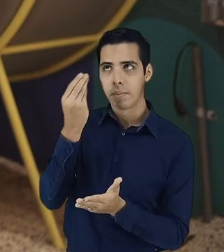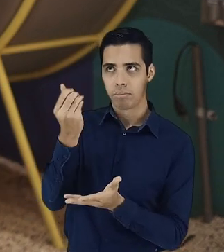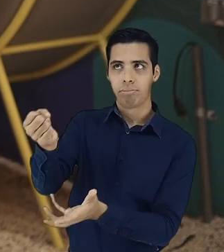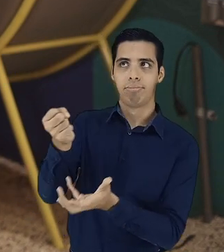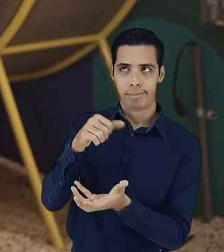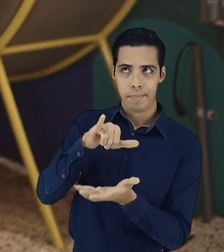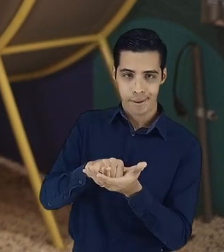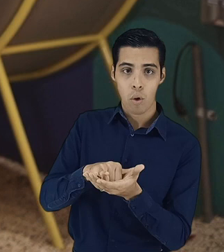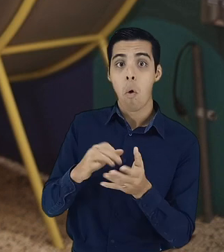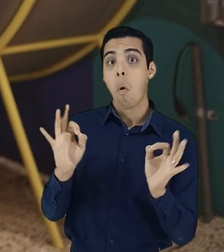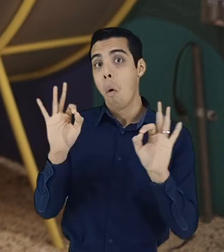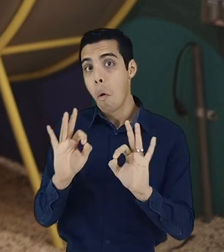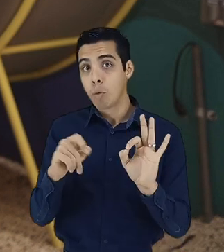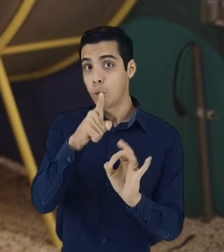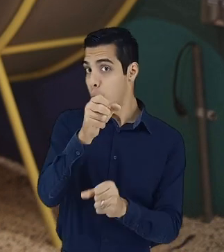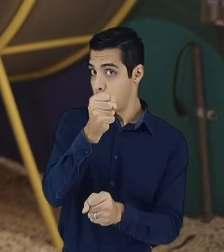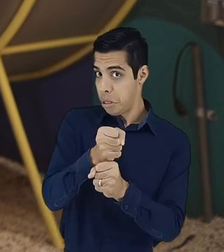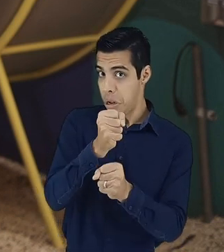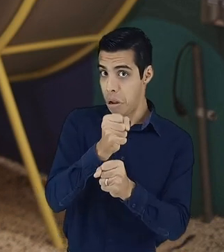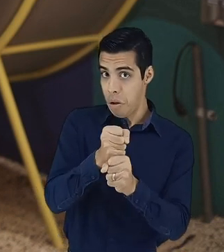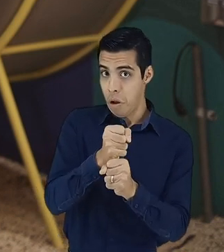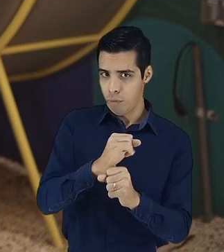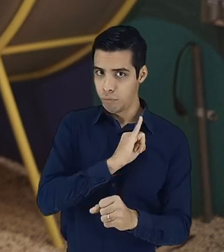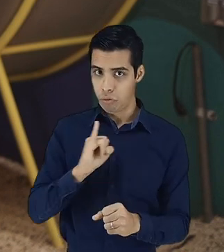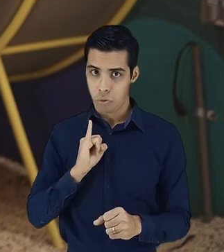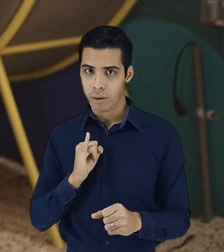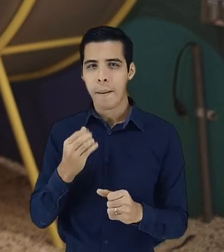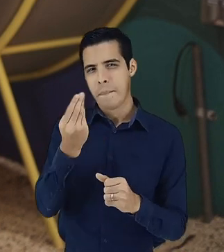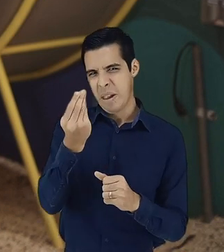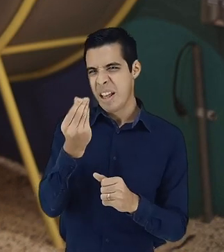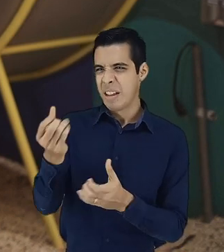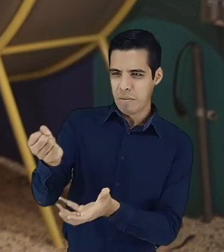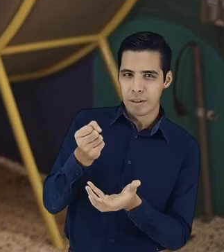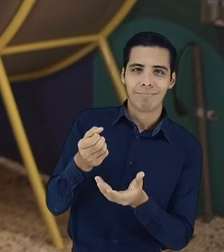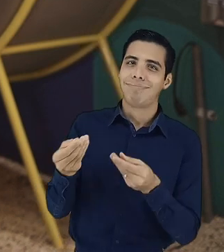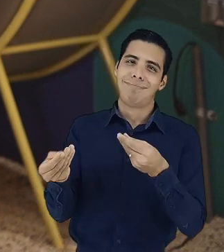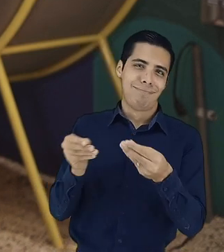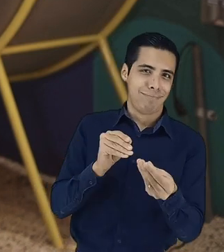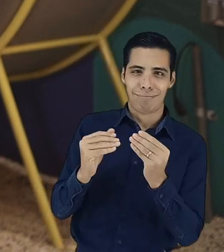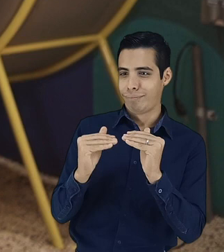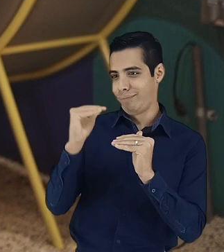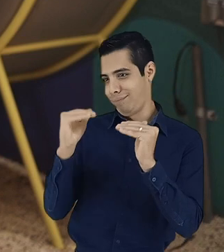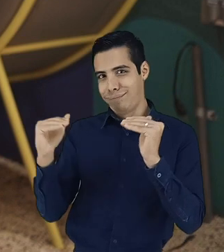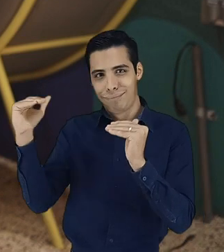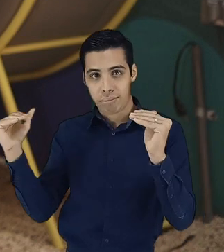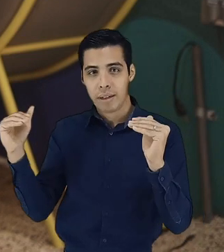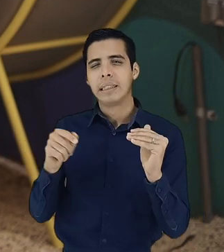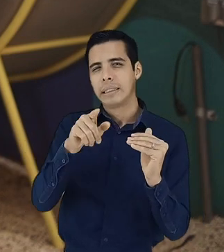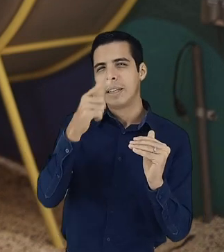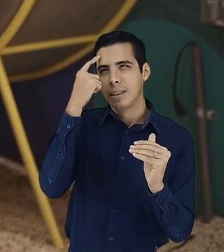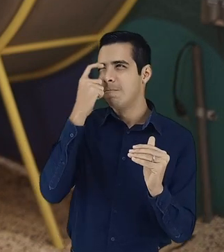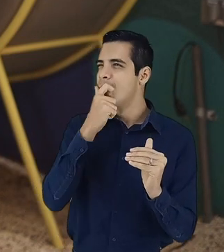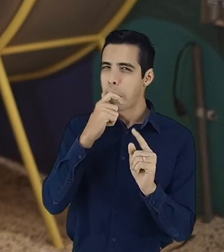neto o si por el contrario trabajas por tu cuenta y sabes que tus ingresos varían, entonces debes aprender a estar aproximando lo que sería